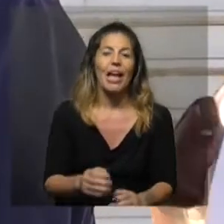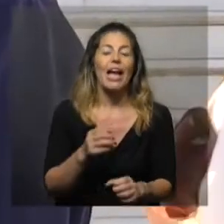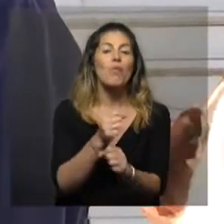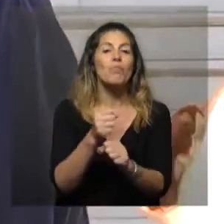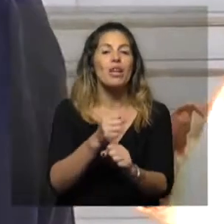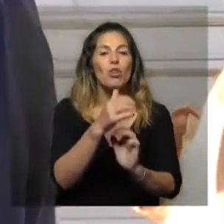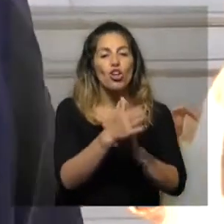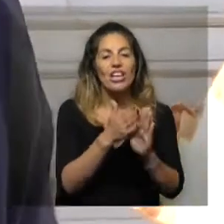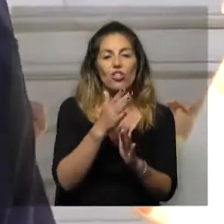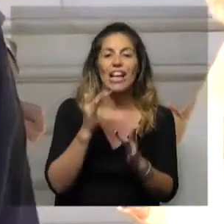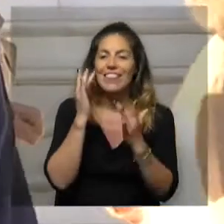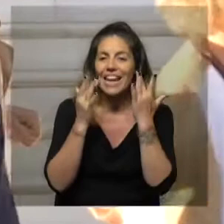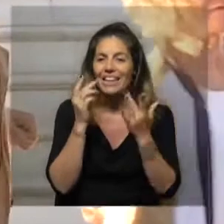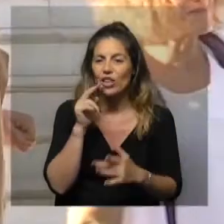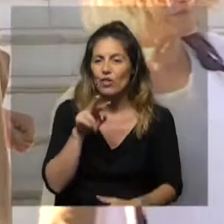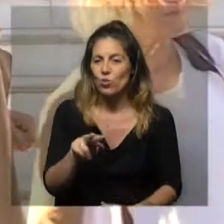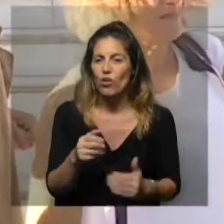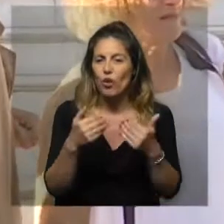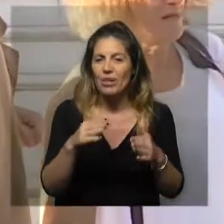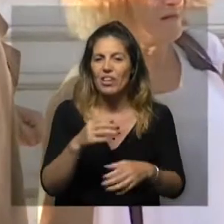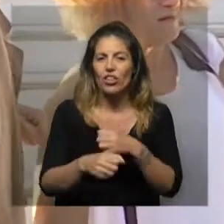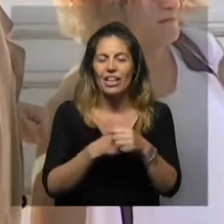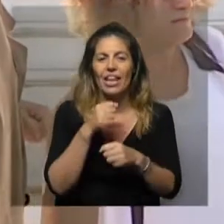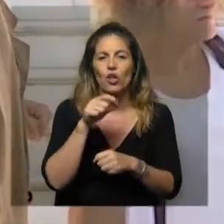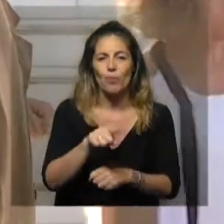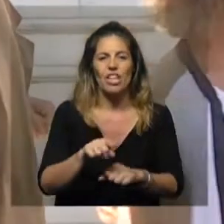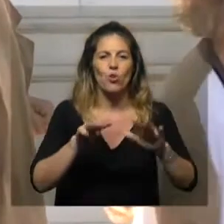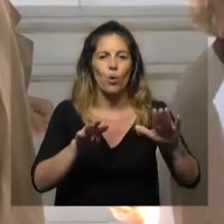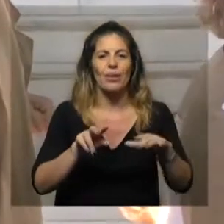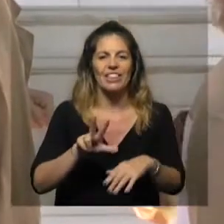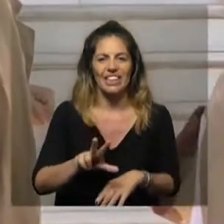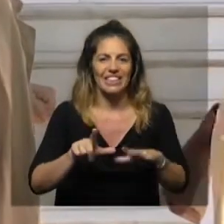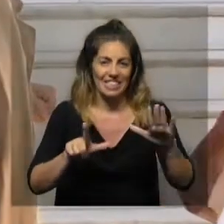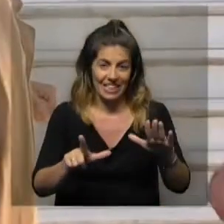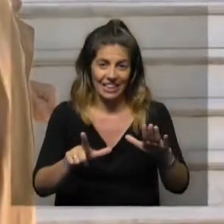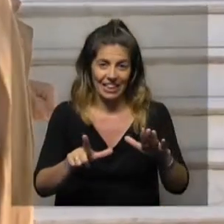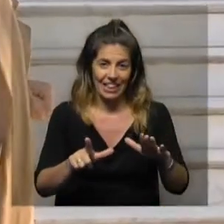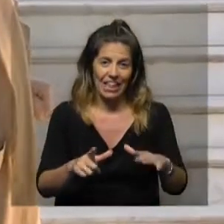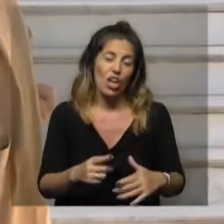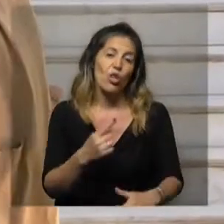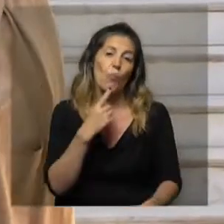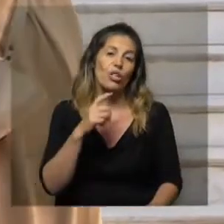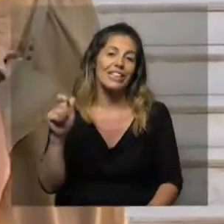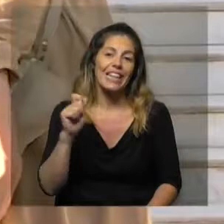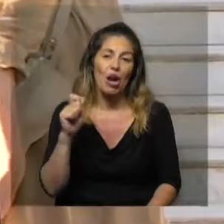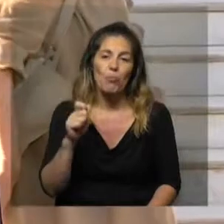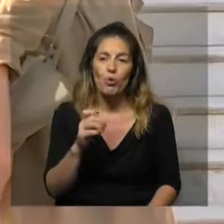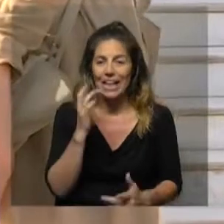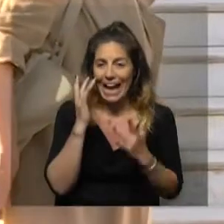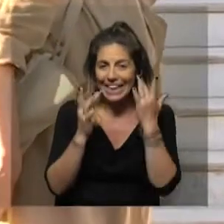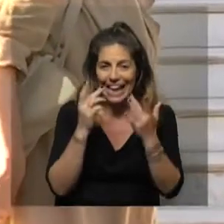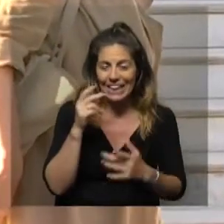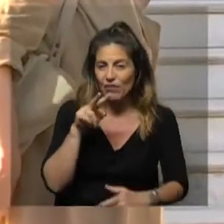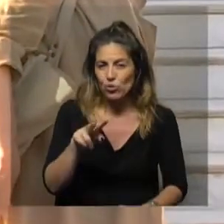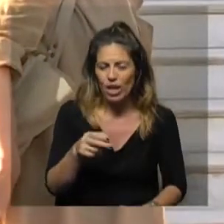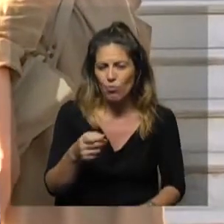visuales fue iniciado en el año 1937 o sea que es es una política pública en artes visuales muy